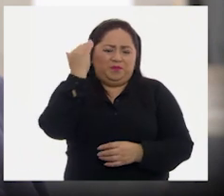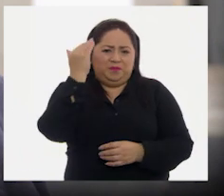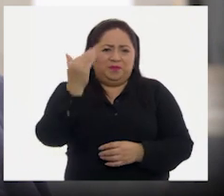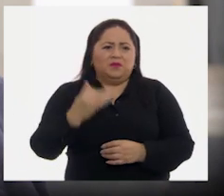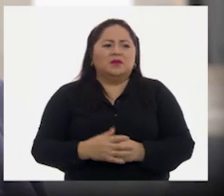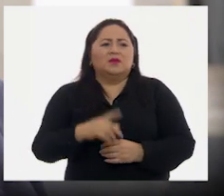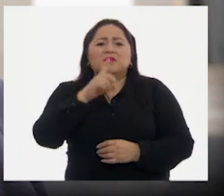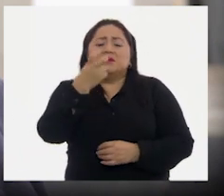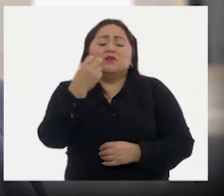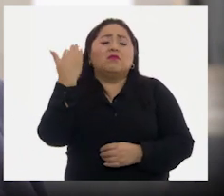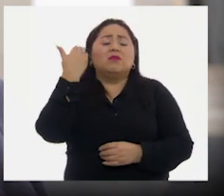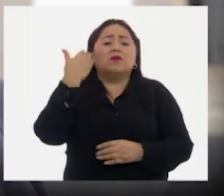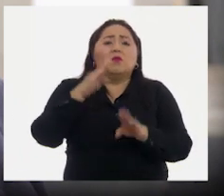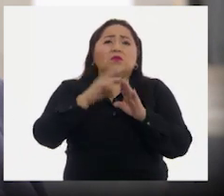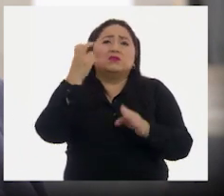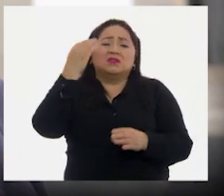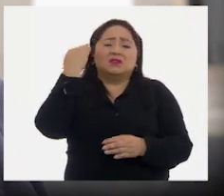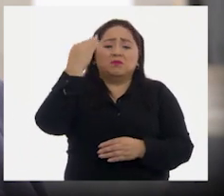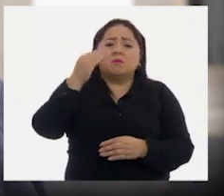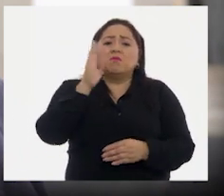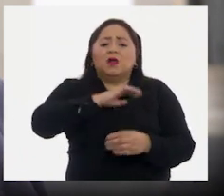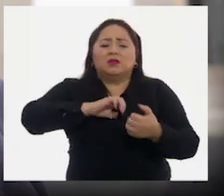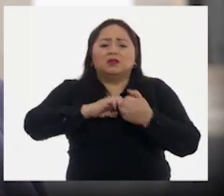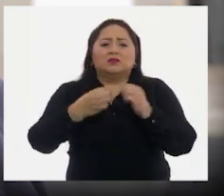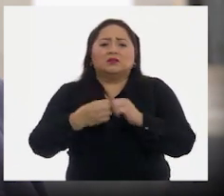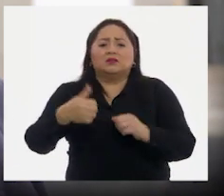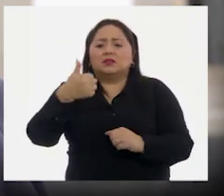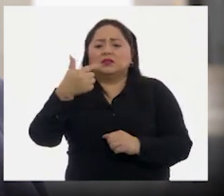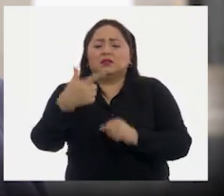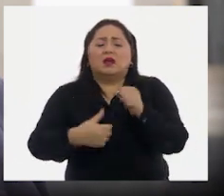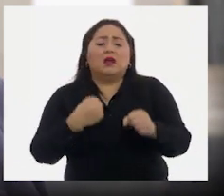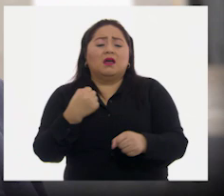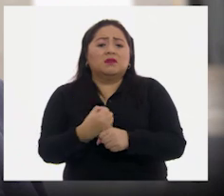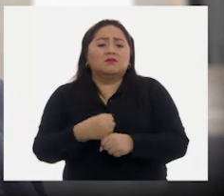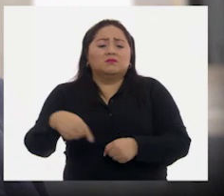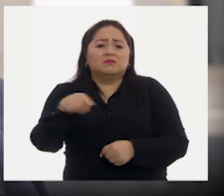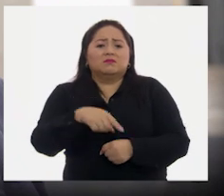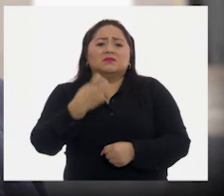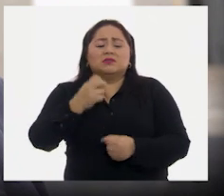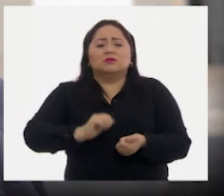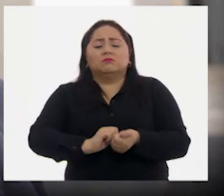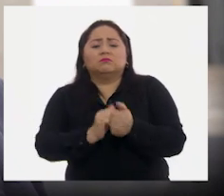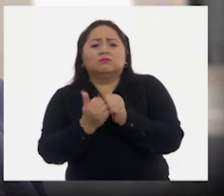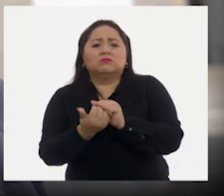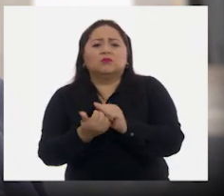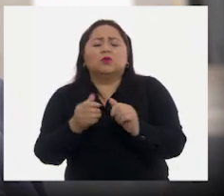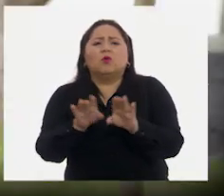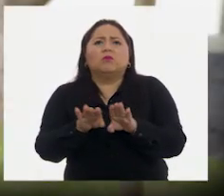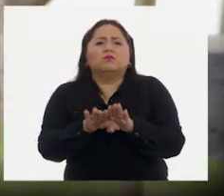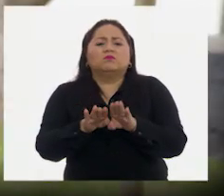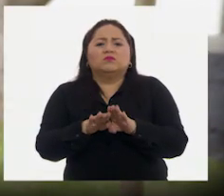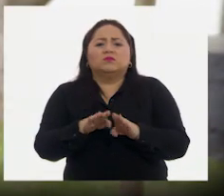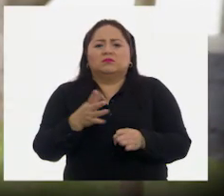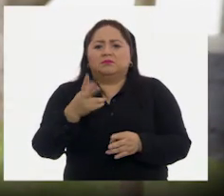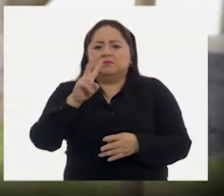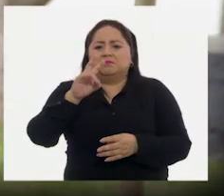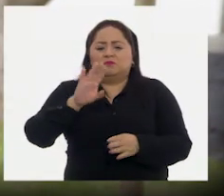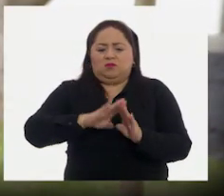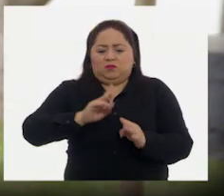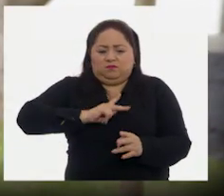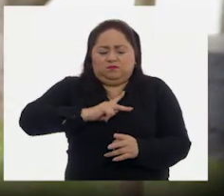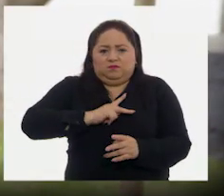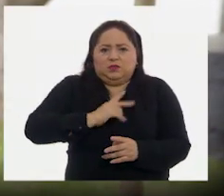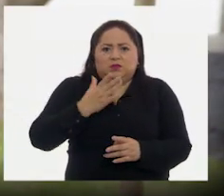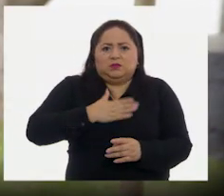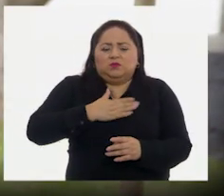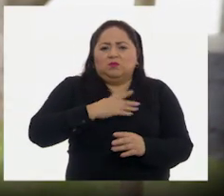pues les fue muy mal, porque fue una enemistad de unos 6 o 7 años, que se volvió luego en una victoria marmórea,